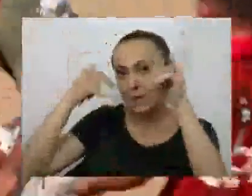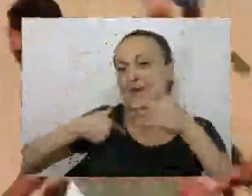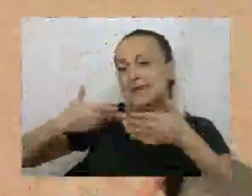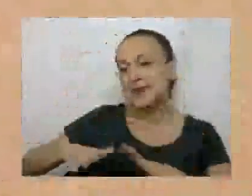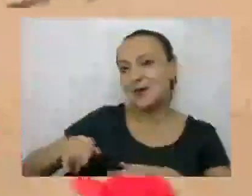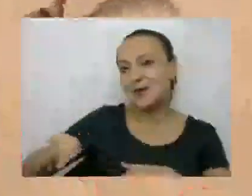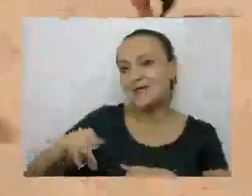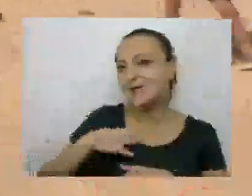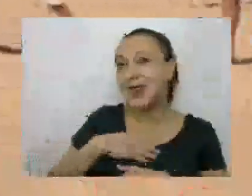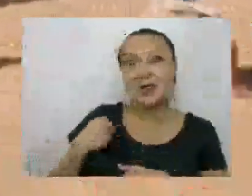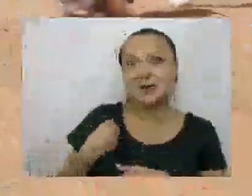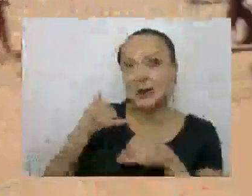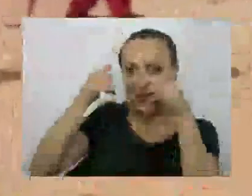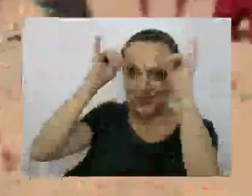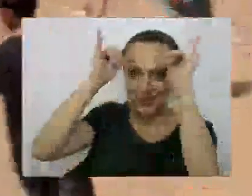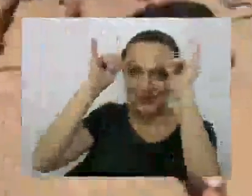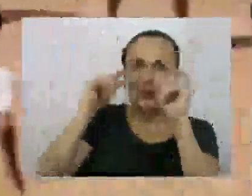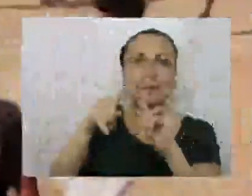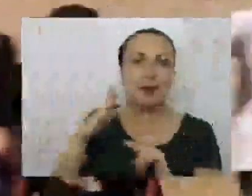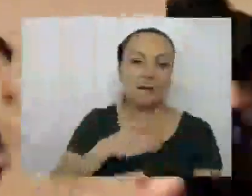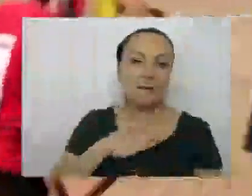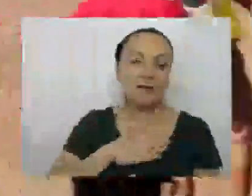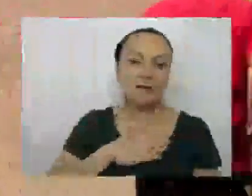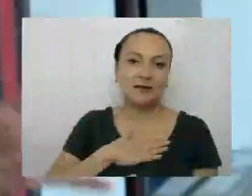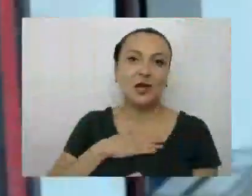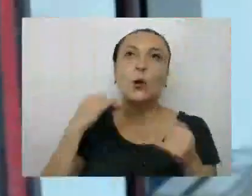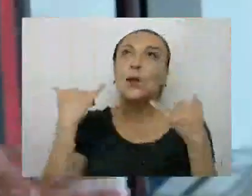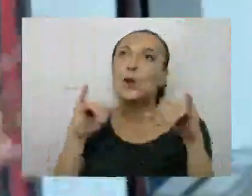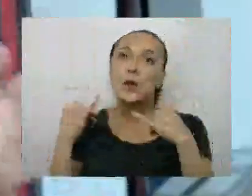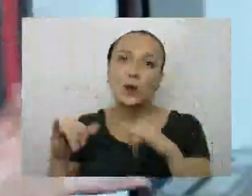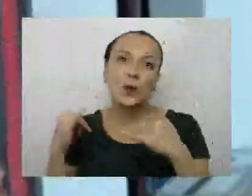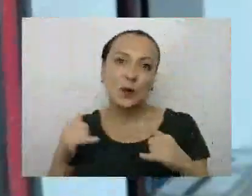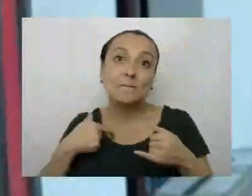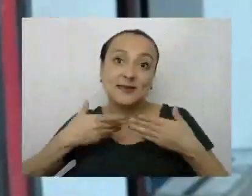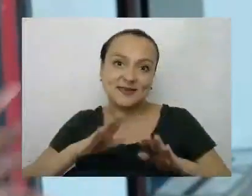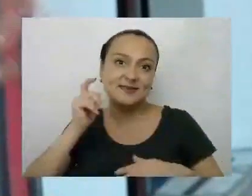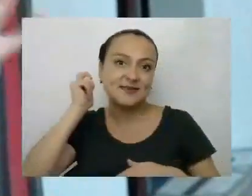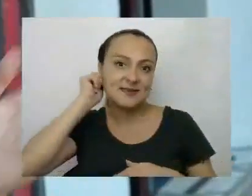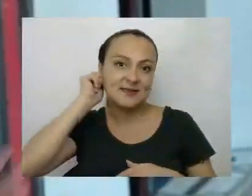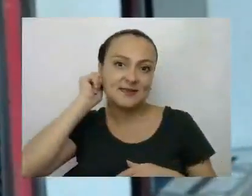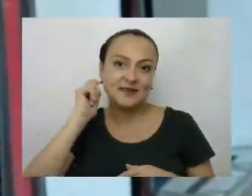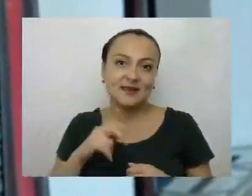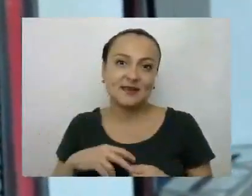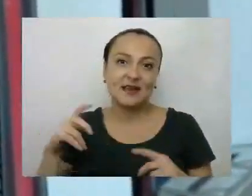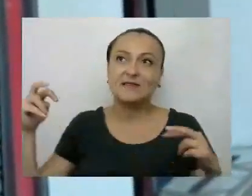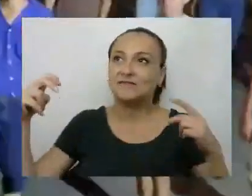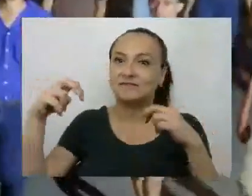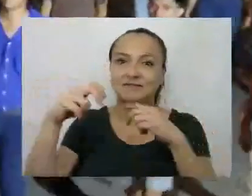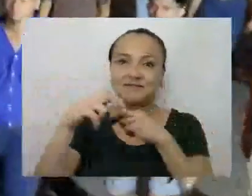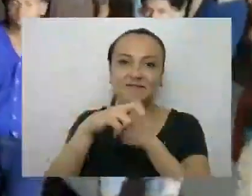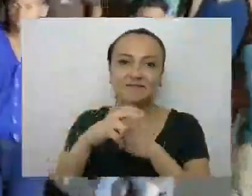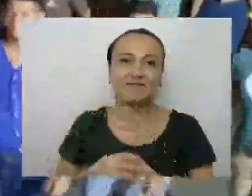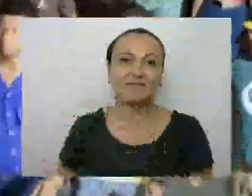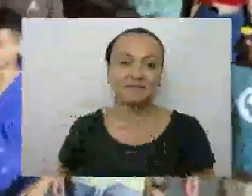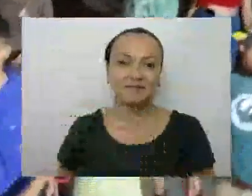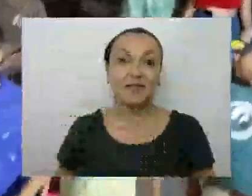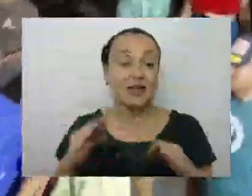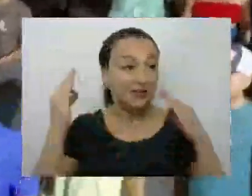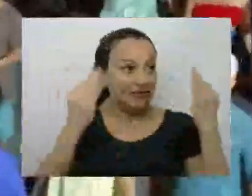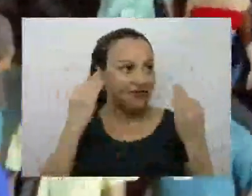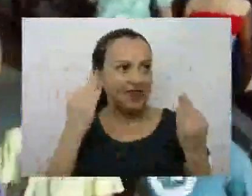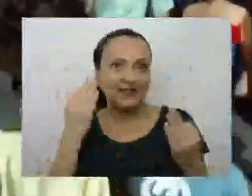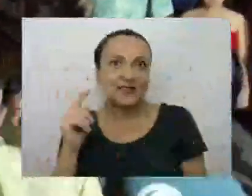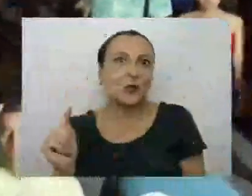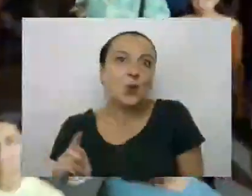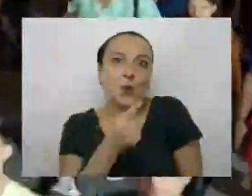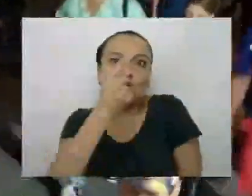hijo es un fanático de los toros, pero a mí más que todo es como los juegos, por mi hija también, y andar ahí como ando. ¿Esas fiestas son únicas ya a